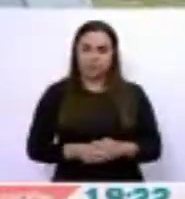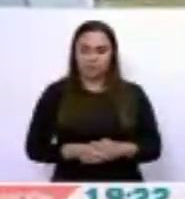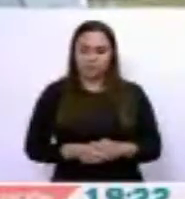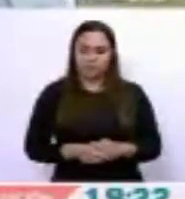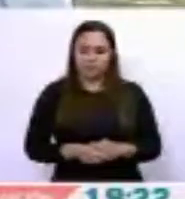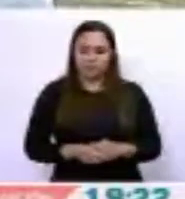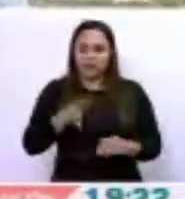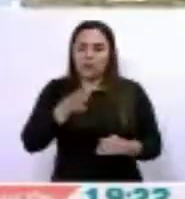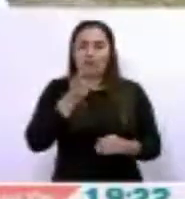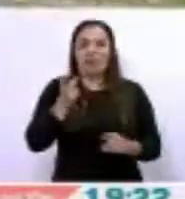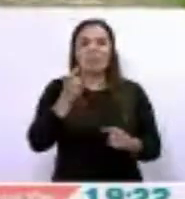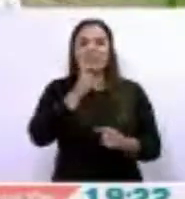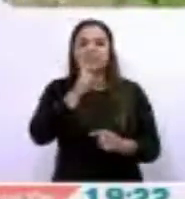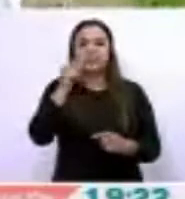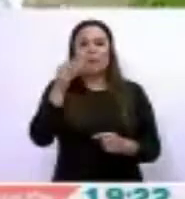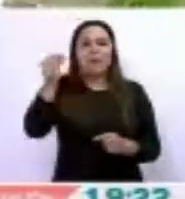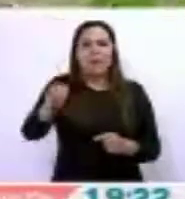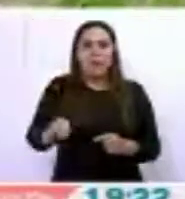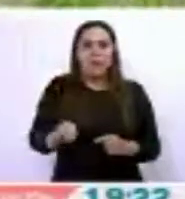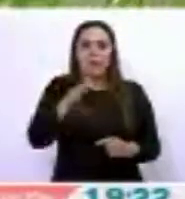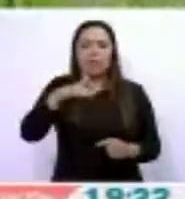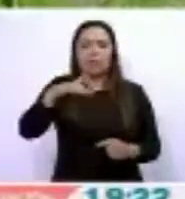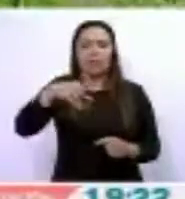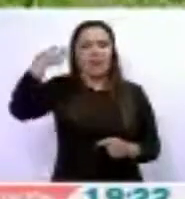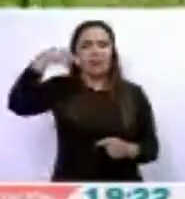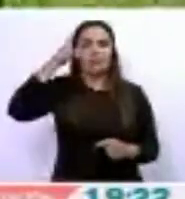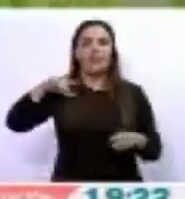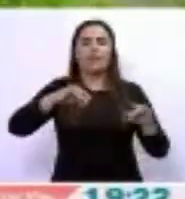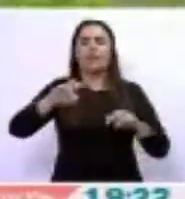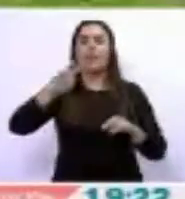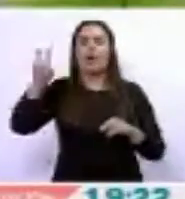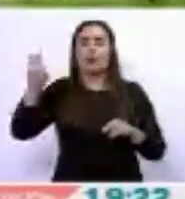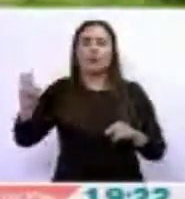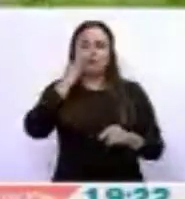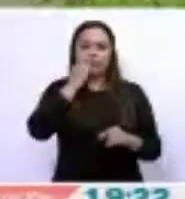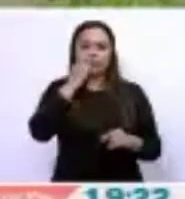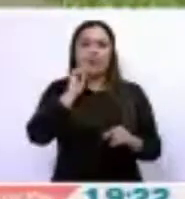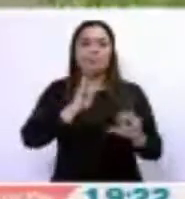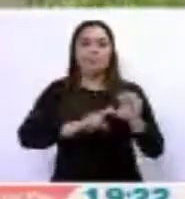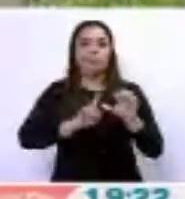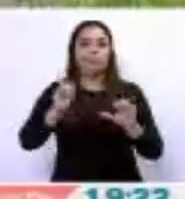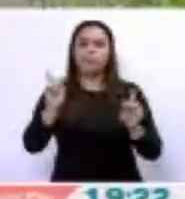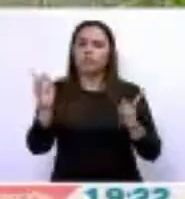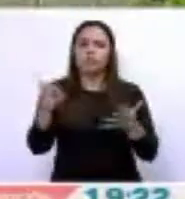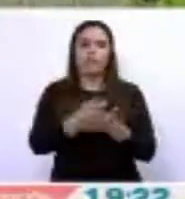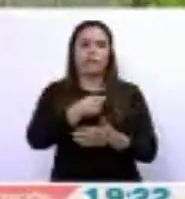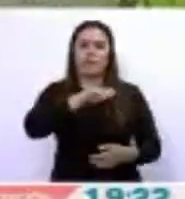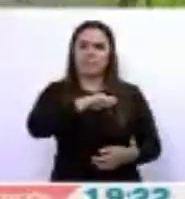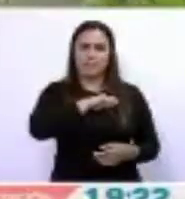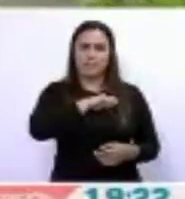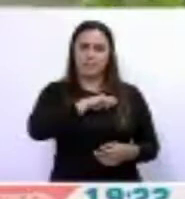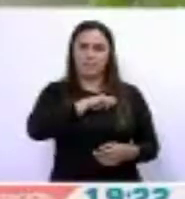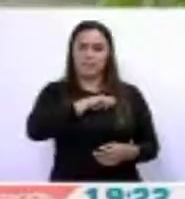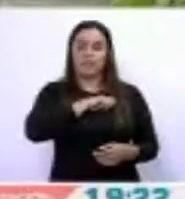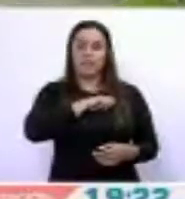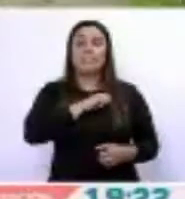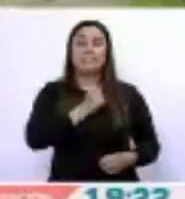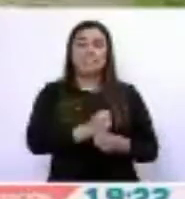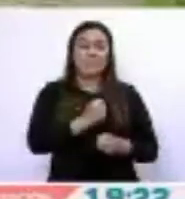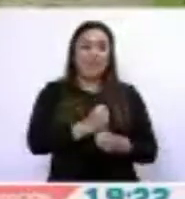esta dificultad añadida que no solo nos encontramos en el Valle del Jerte, sino en otras regiones productoras de fruta, no solo de Extremadura, sino de toda España. Esa falta de mano de obra,